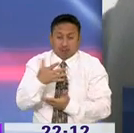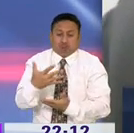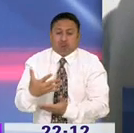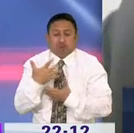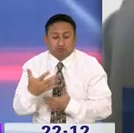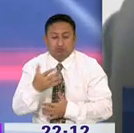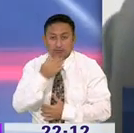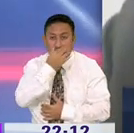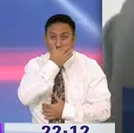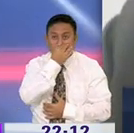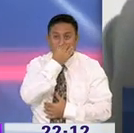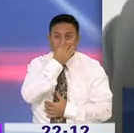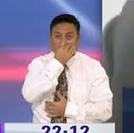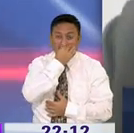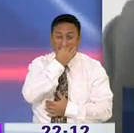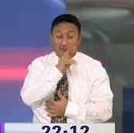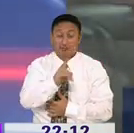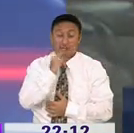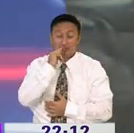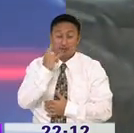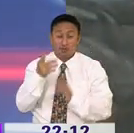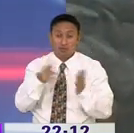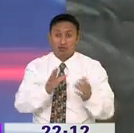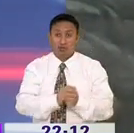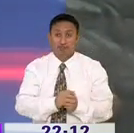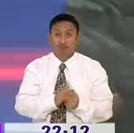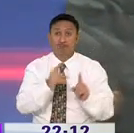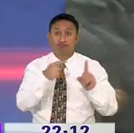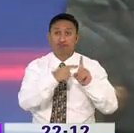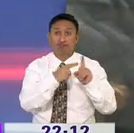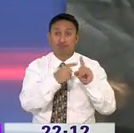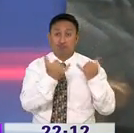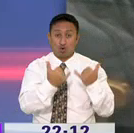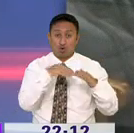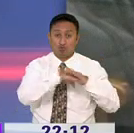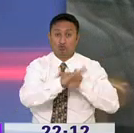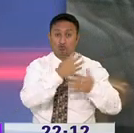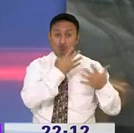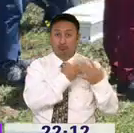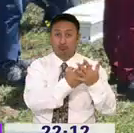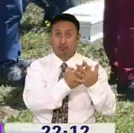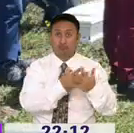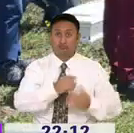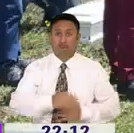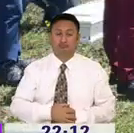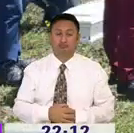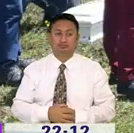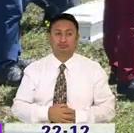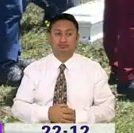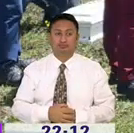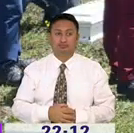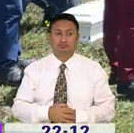situación del deceso del niño. Por hoy el sospechoso se encuentra privado de la libertad. Informo, Marilyn Jaramillo.